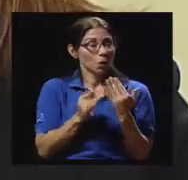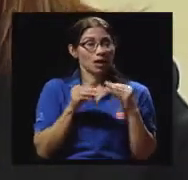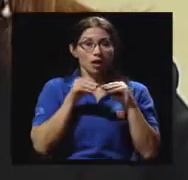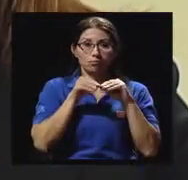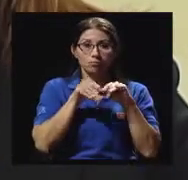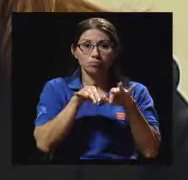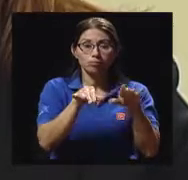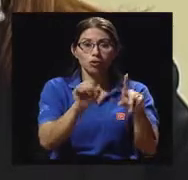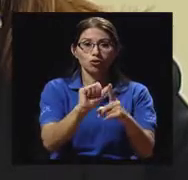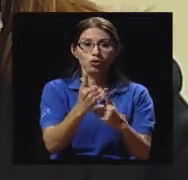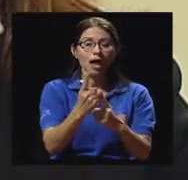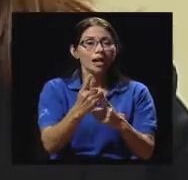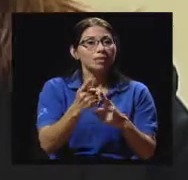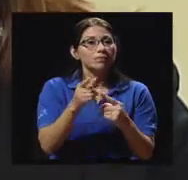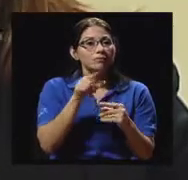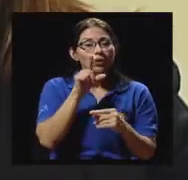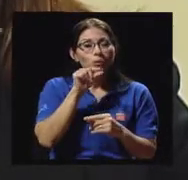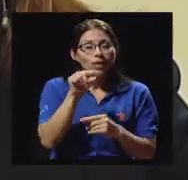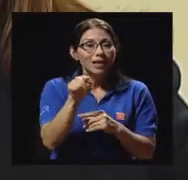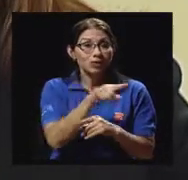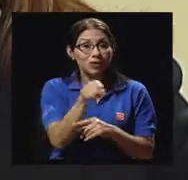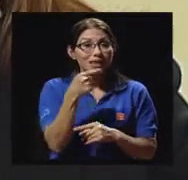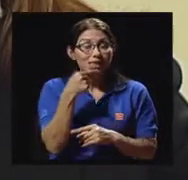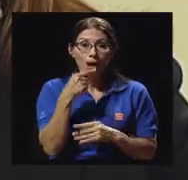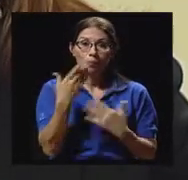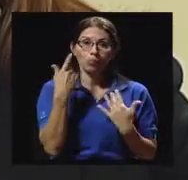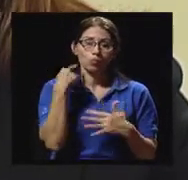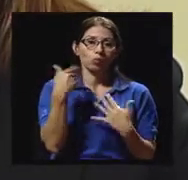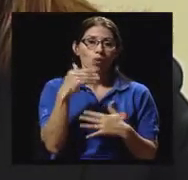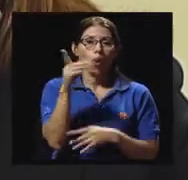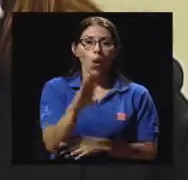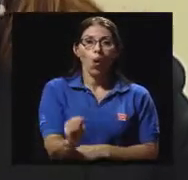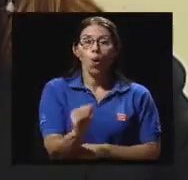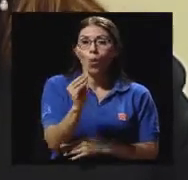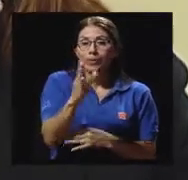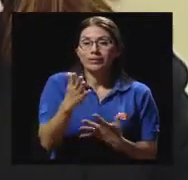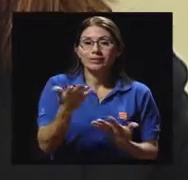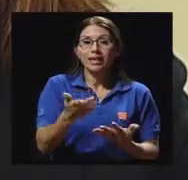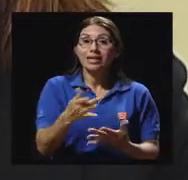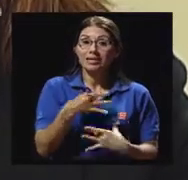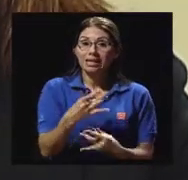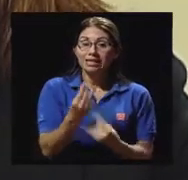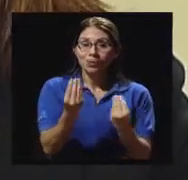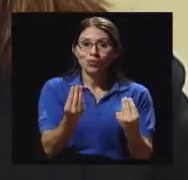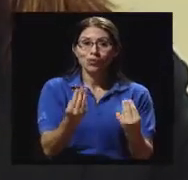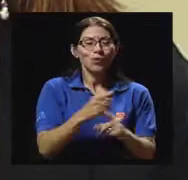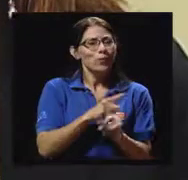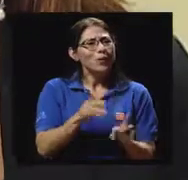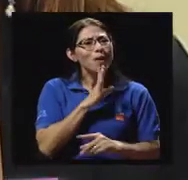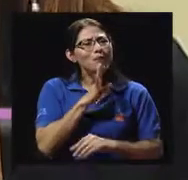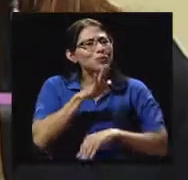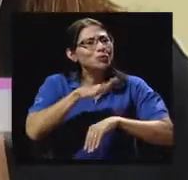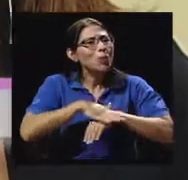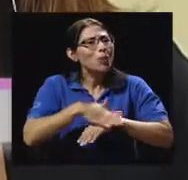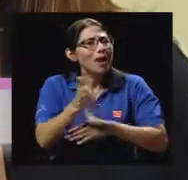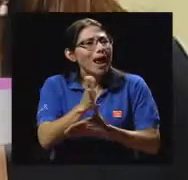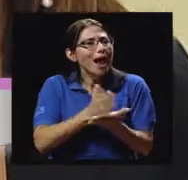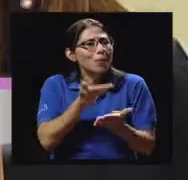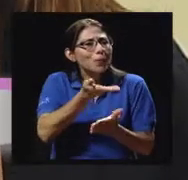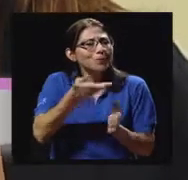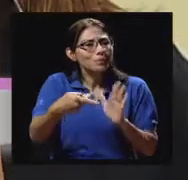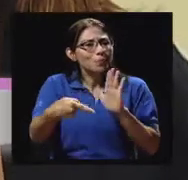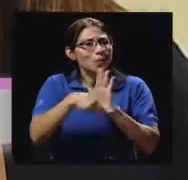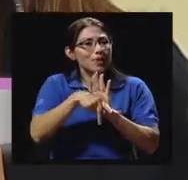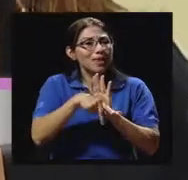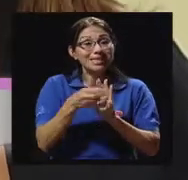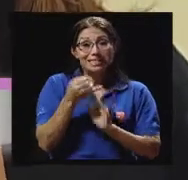interesa mucho también y a los adolescentes, pero hablando también de lo prohibido, ¿verdad?, como que siempre lo prohibido, el no, es lo